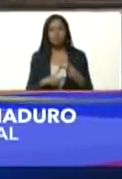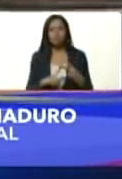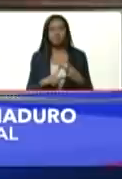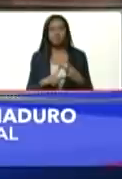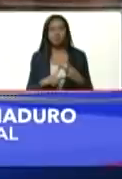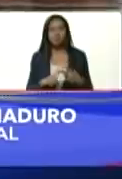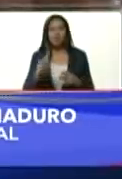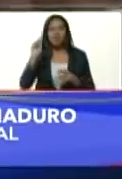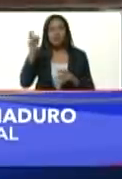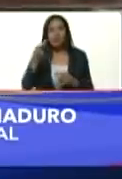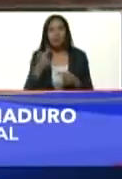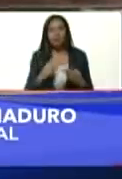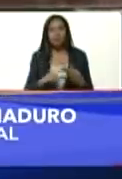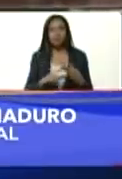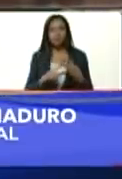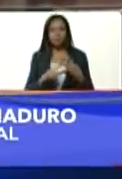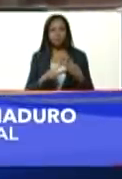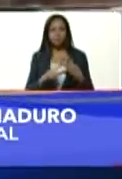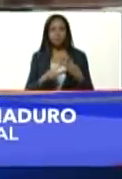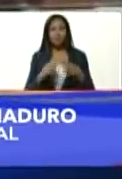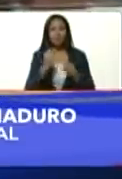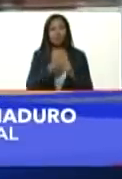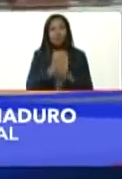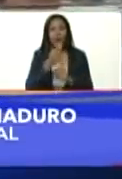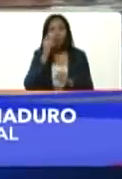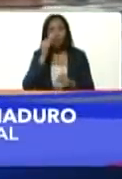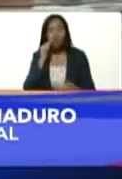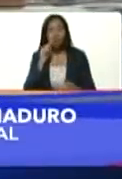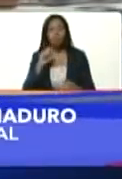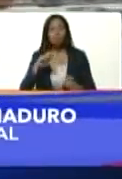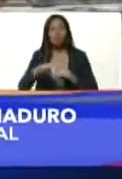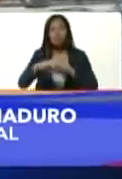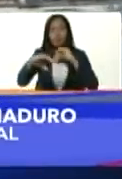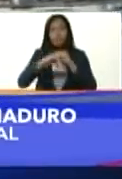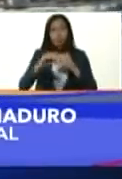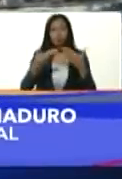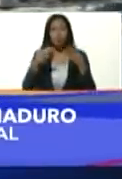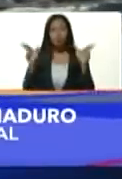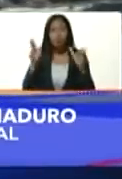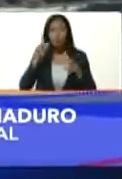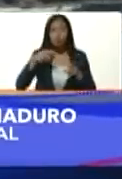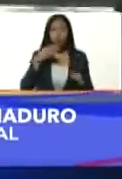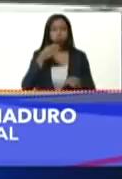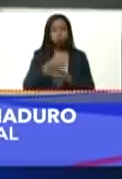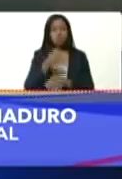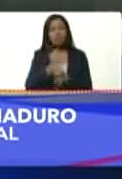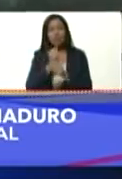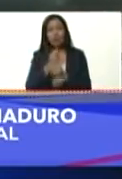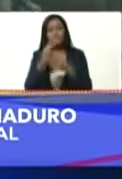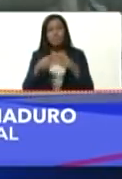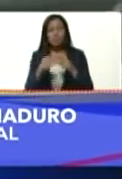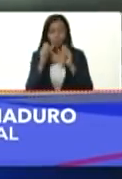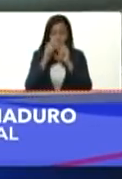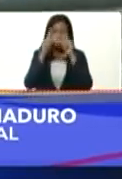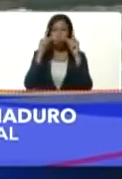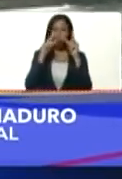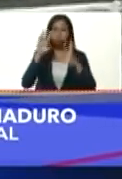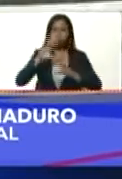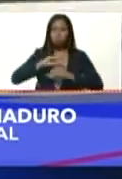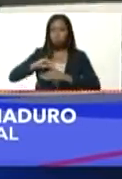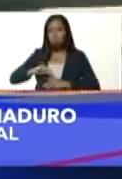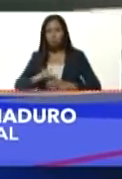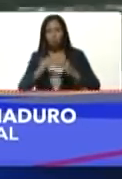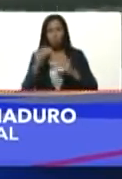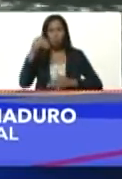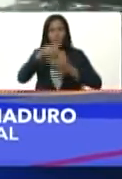PDVSA Gas, los trabajadores del transporte público. Pero fue impresionante.